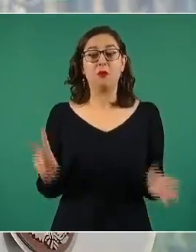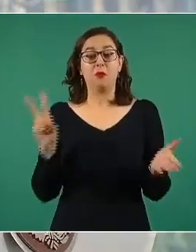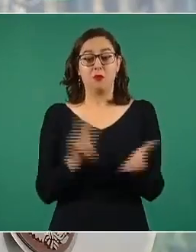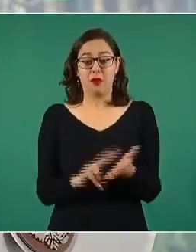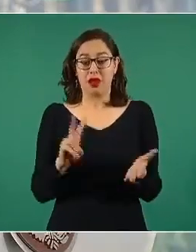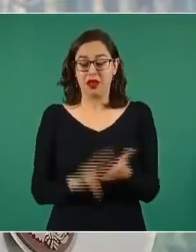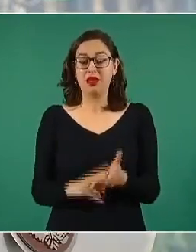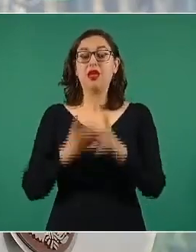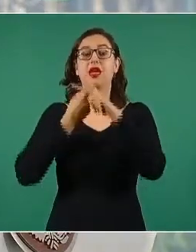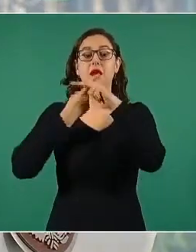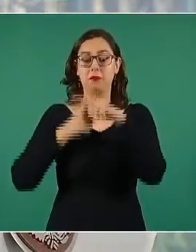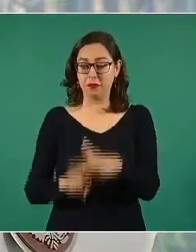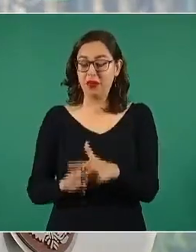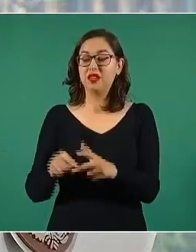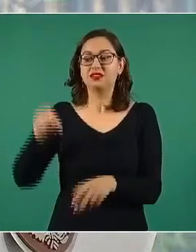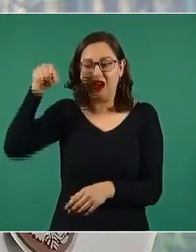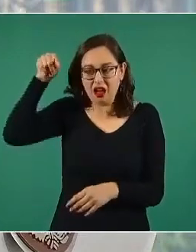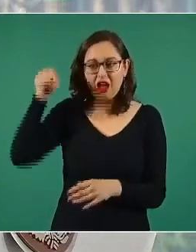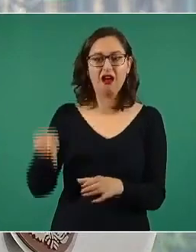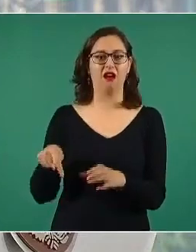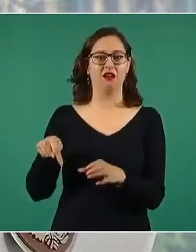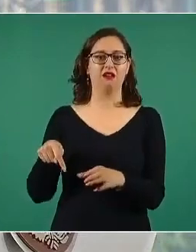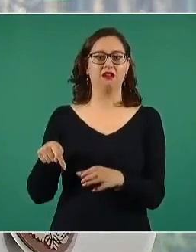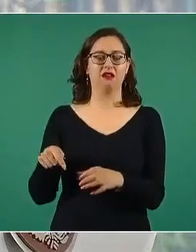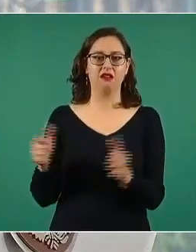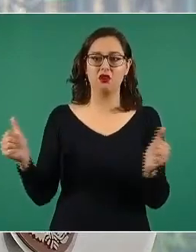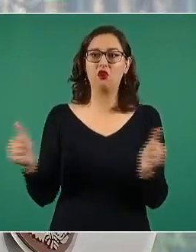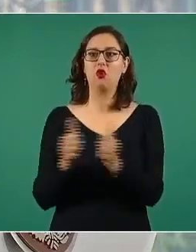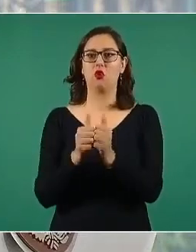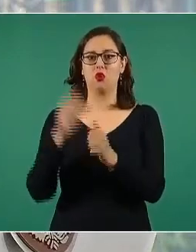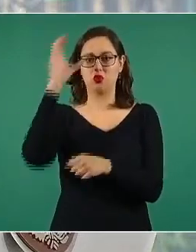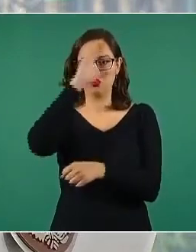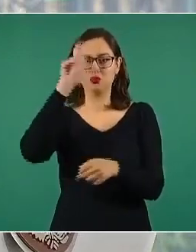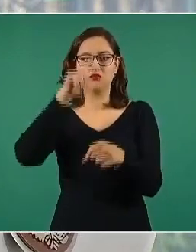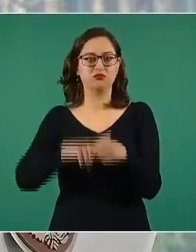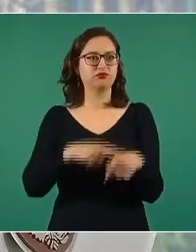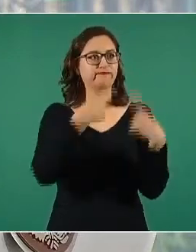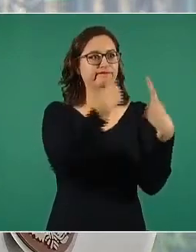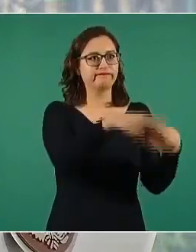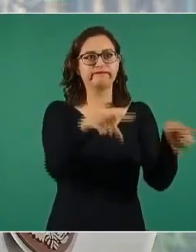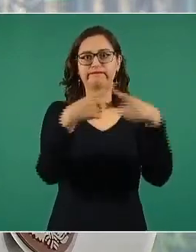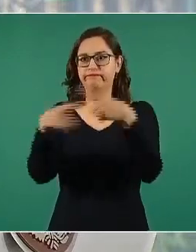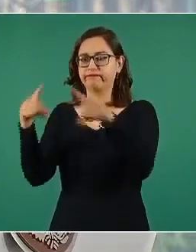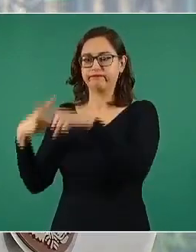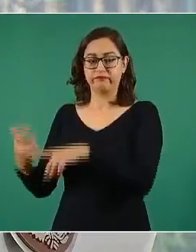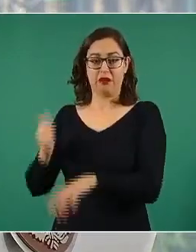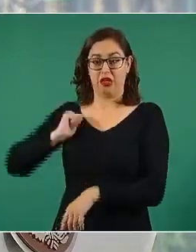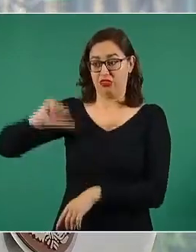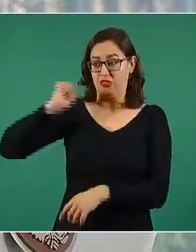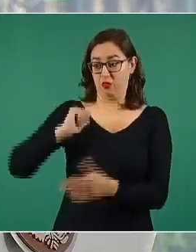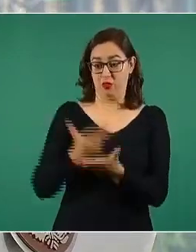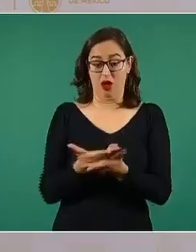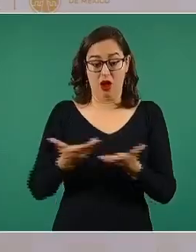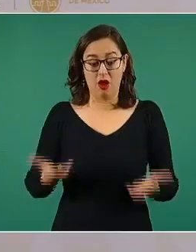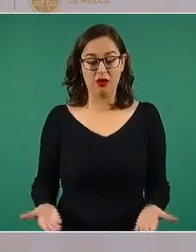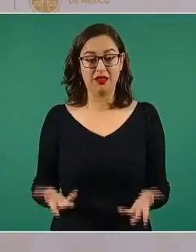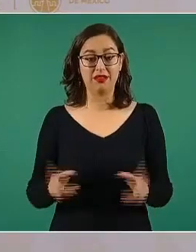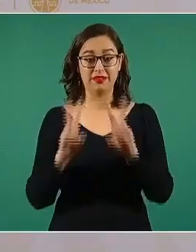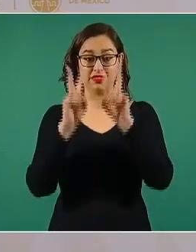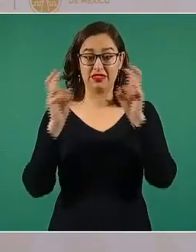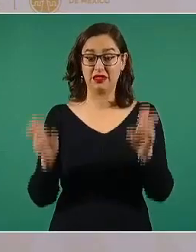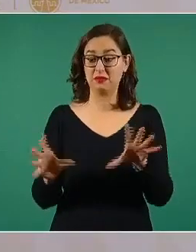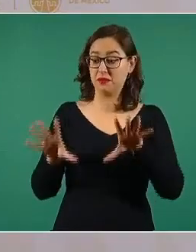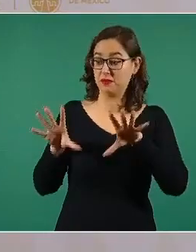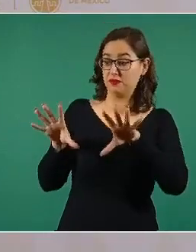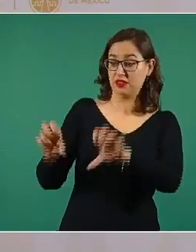México es símbolo de esa diversidad cultural, de entonces y de ahora. Porque la palabra conquista, y